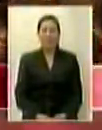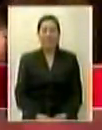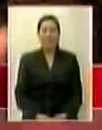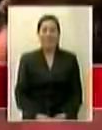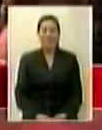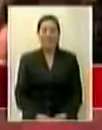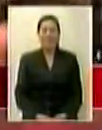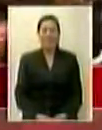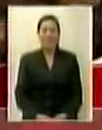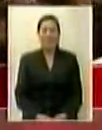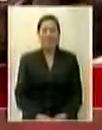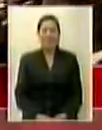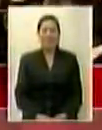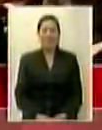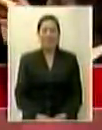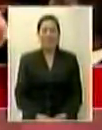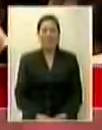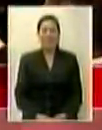Alcen las manos en señal de...